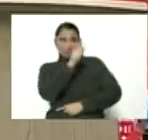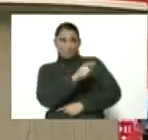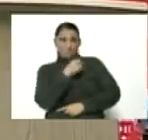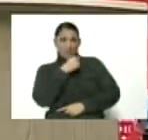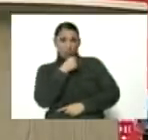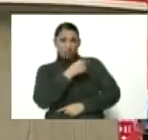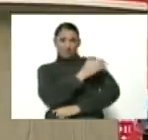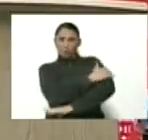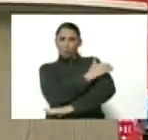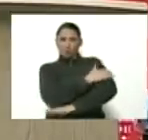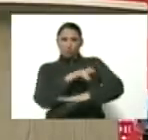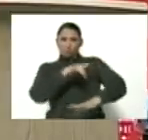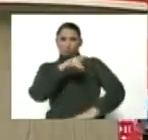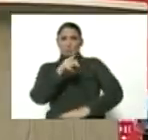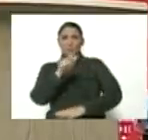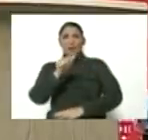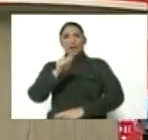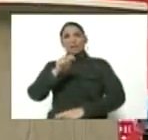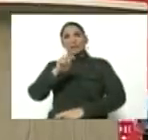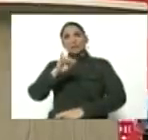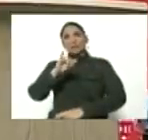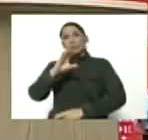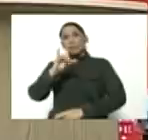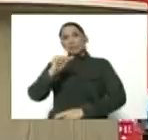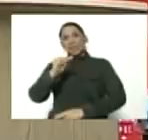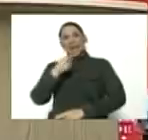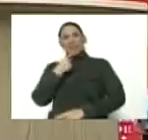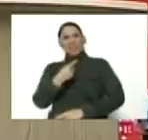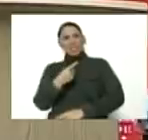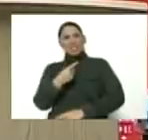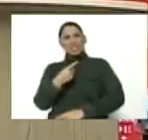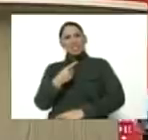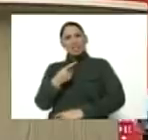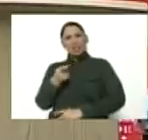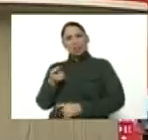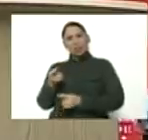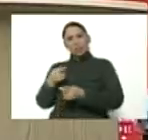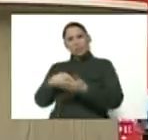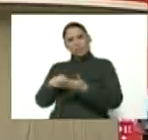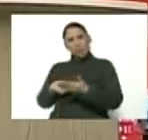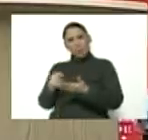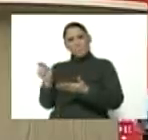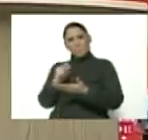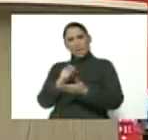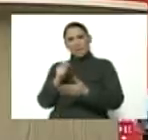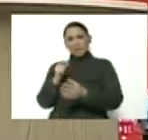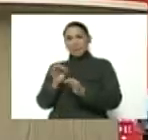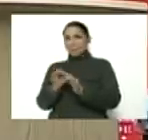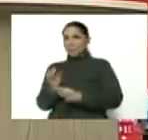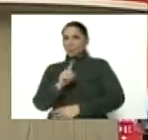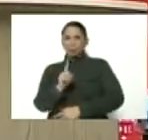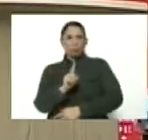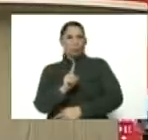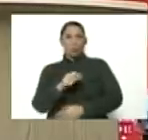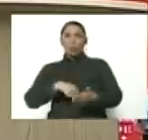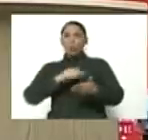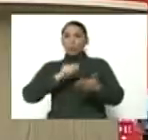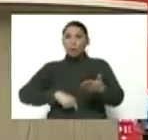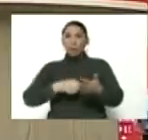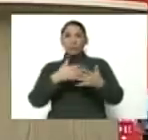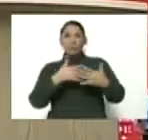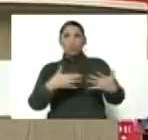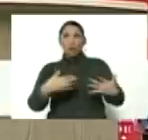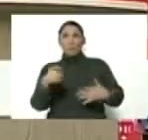acérrima opositora, Patricia Poleo, y es que dice que el contrato fue firmado en el mes de septiembre. No es así. El contrato fue firmado en el